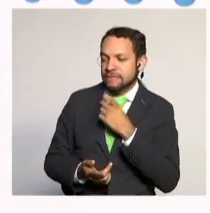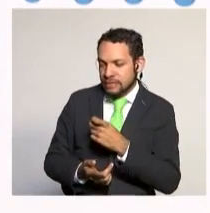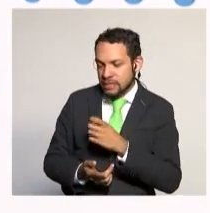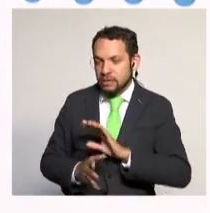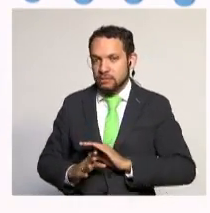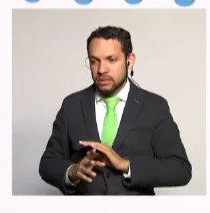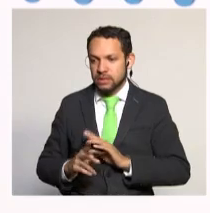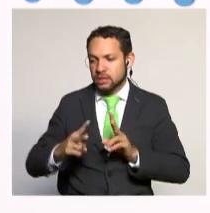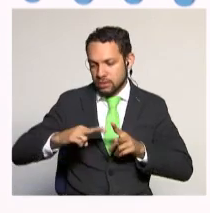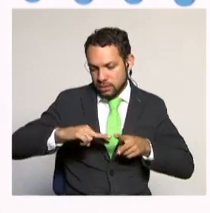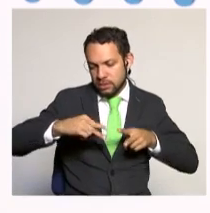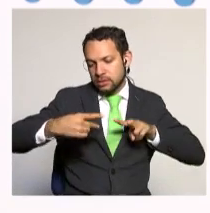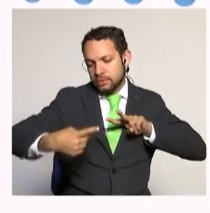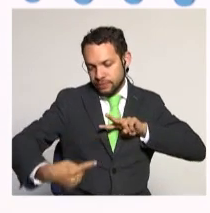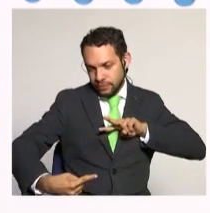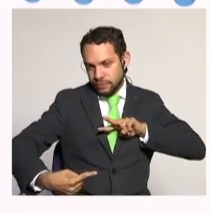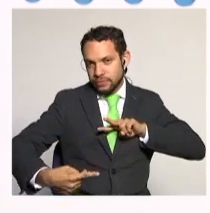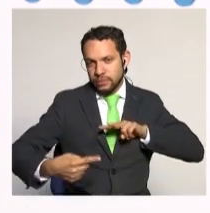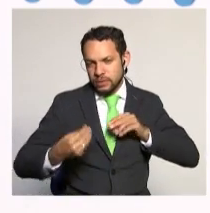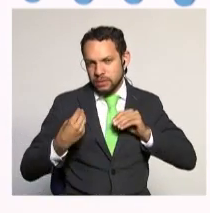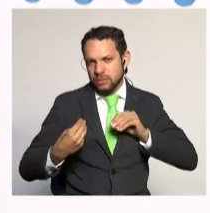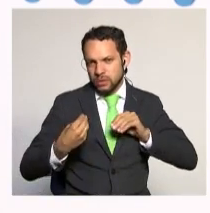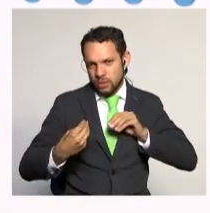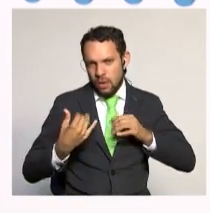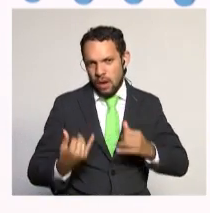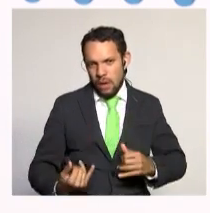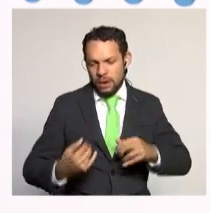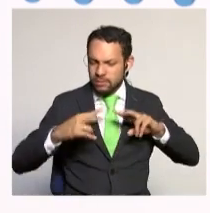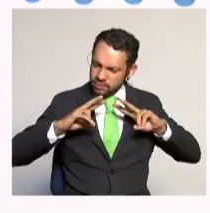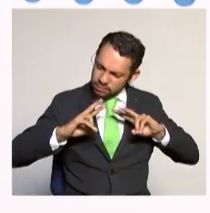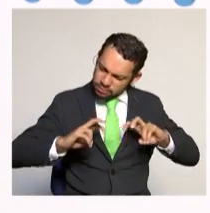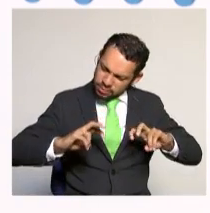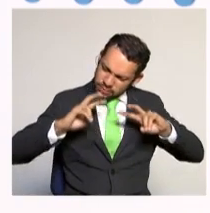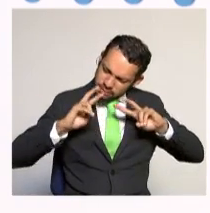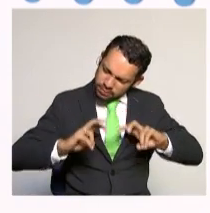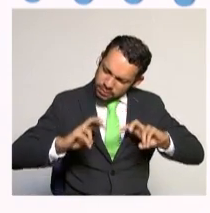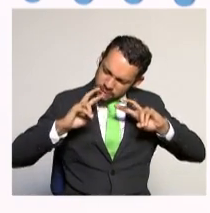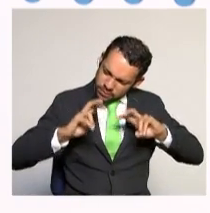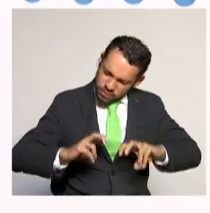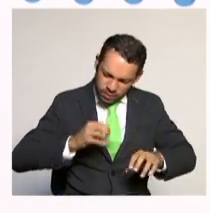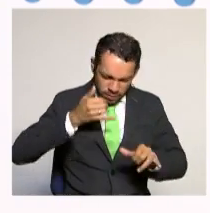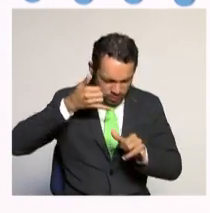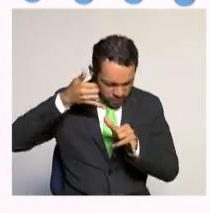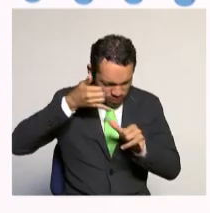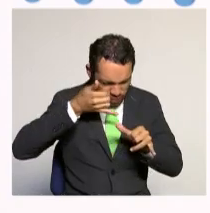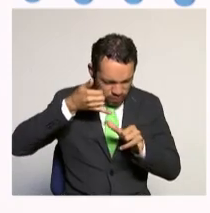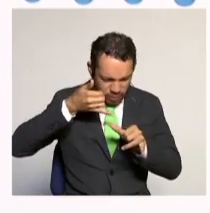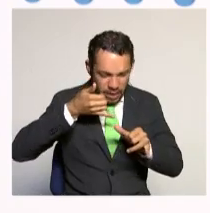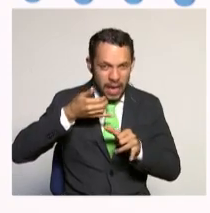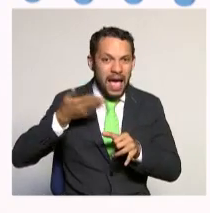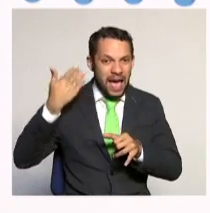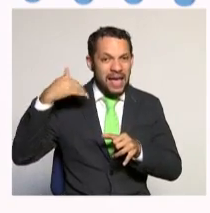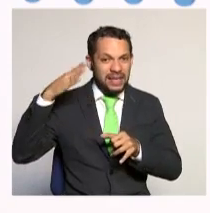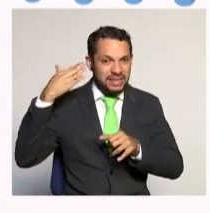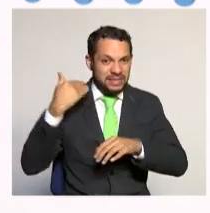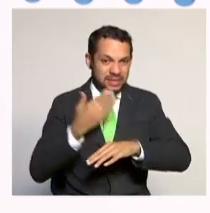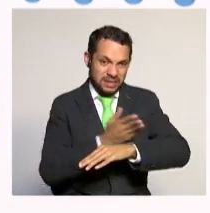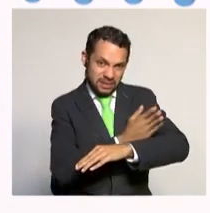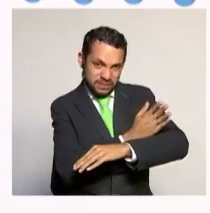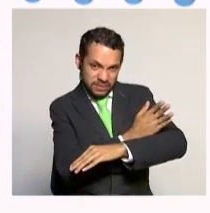lo de genético es que la genética ha avanzado mucho, pero recordemos que solo como por finales del siglo